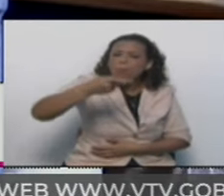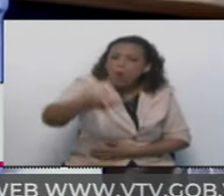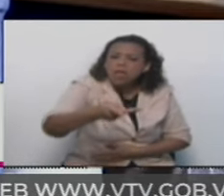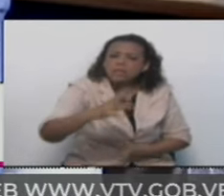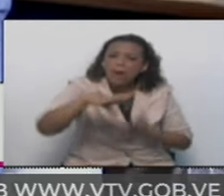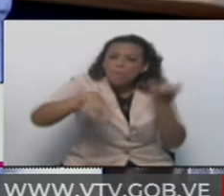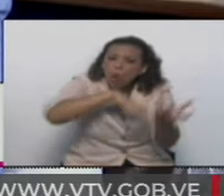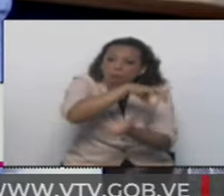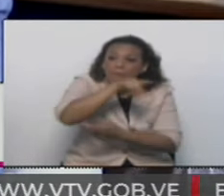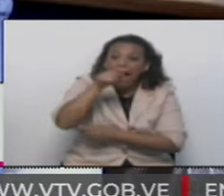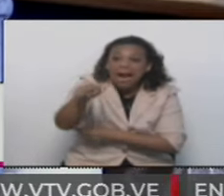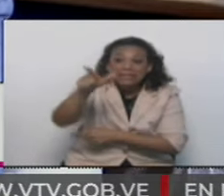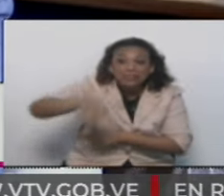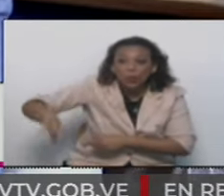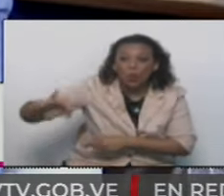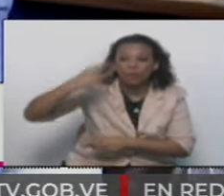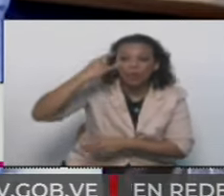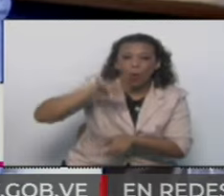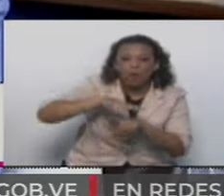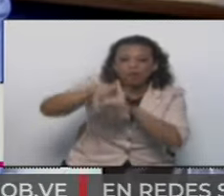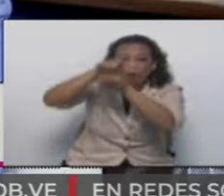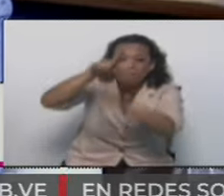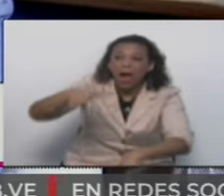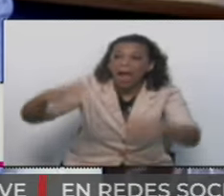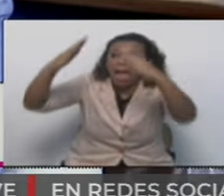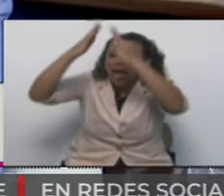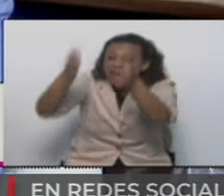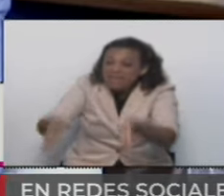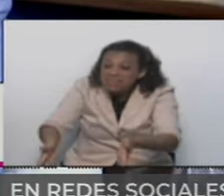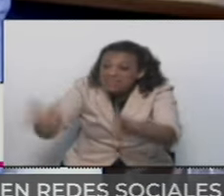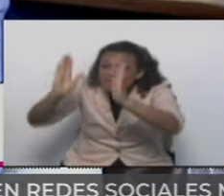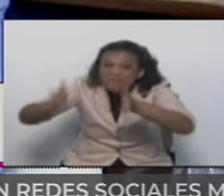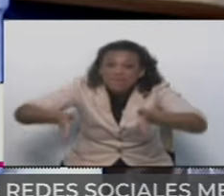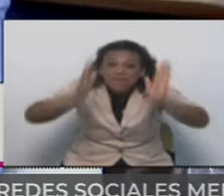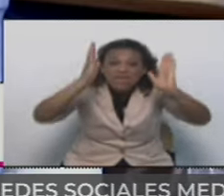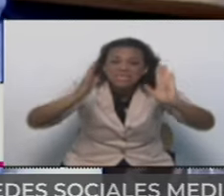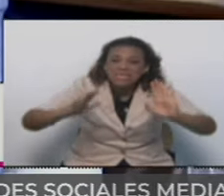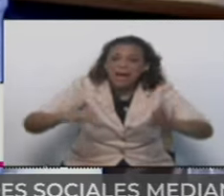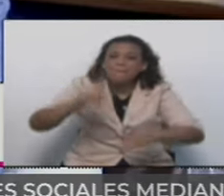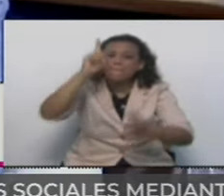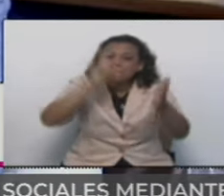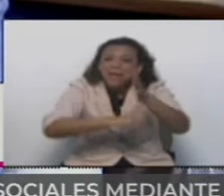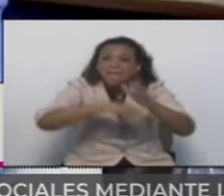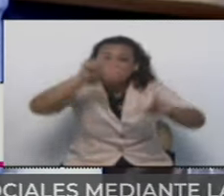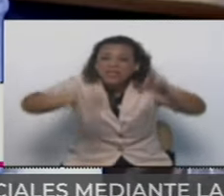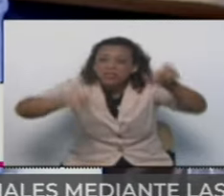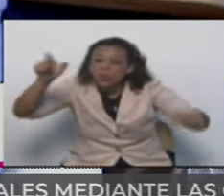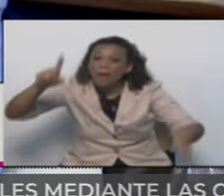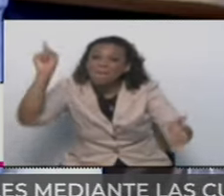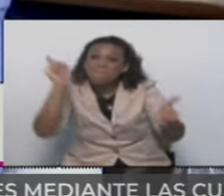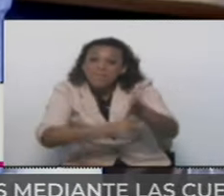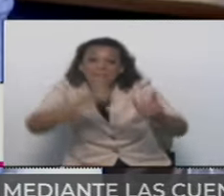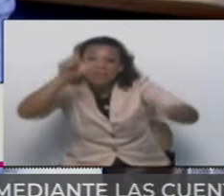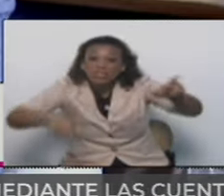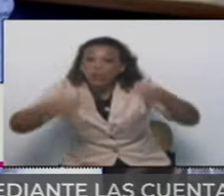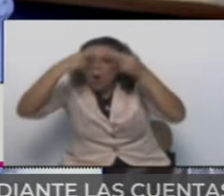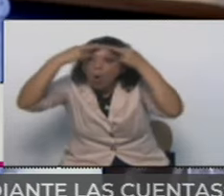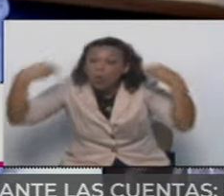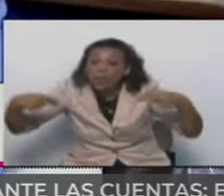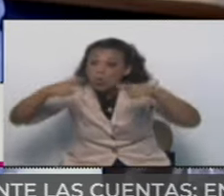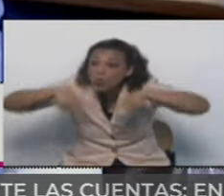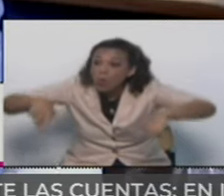conflicto, bombardean edificios y matan a más de 1000 personas en el bombardeo de edificios